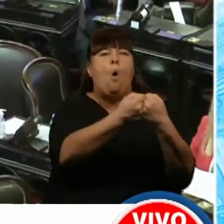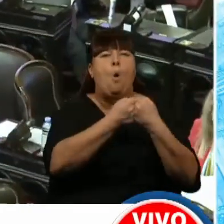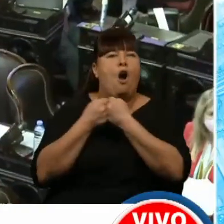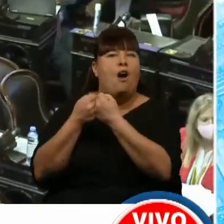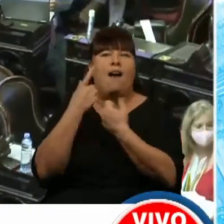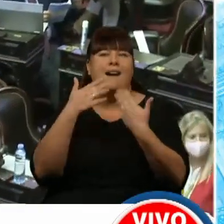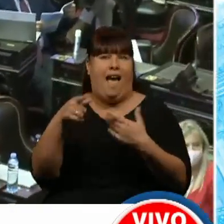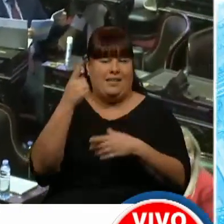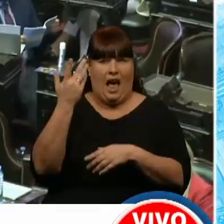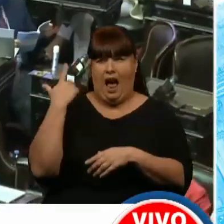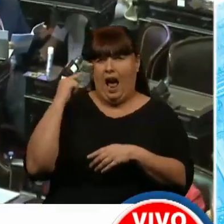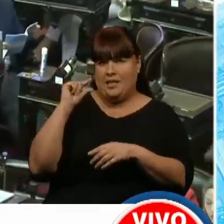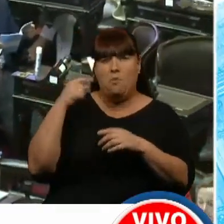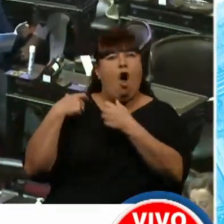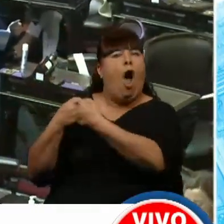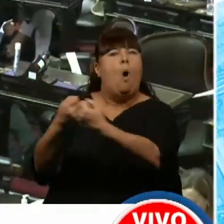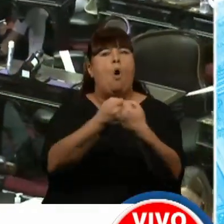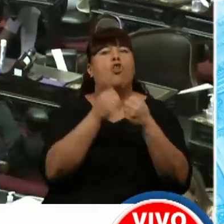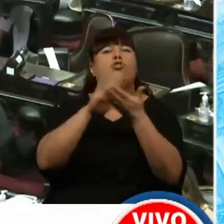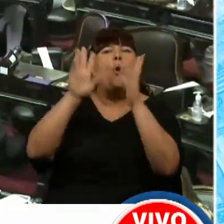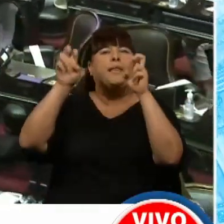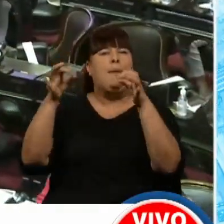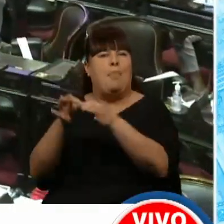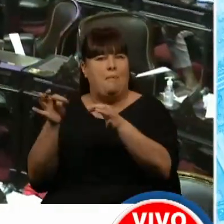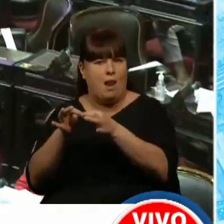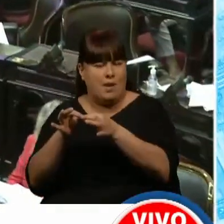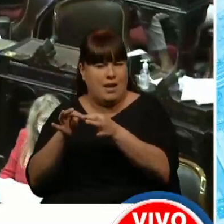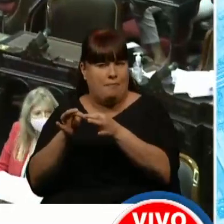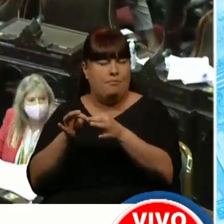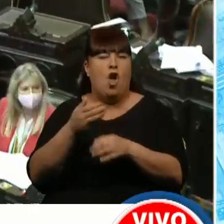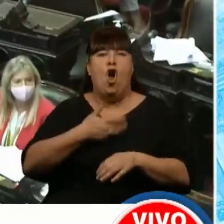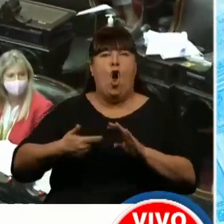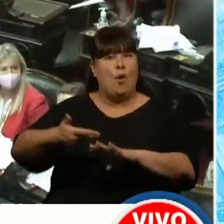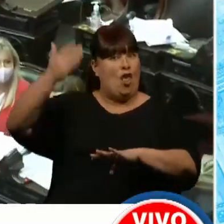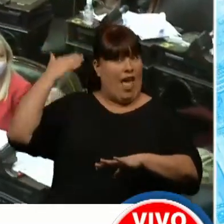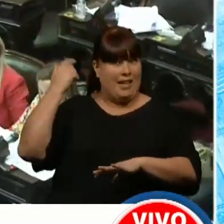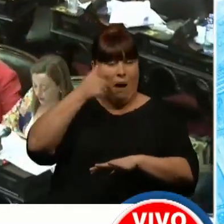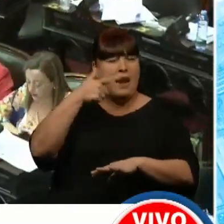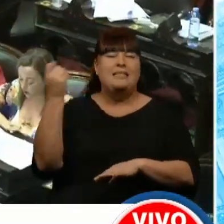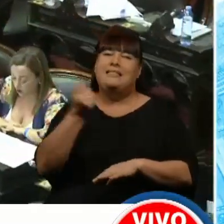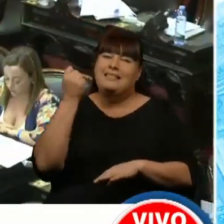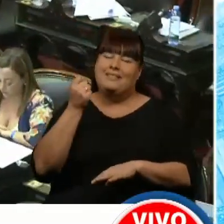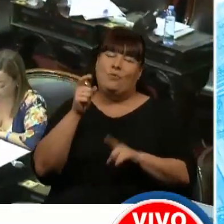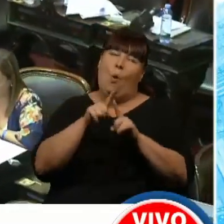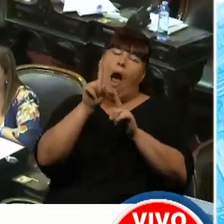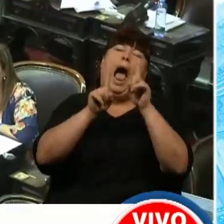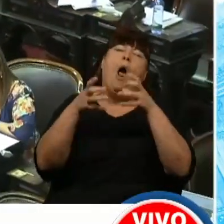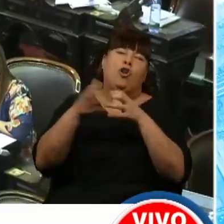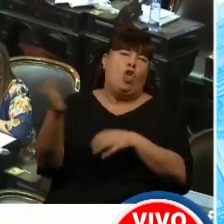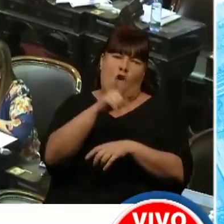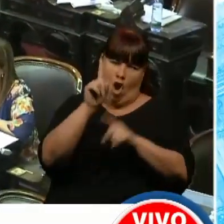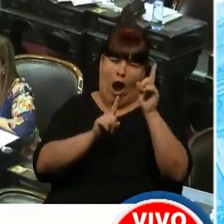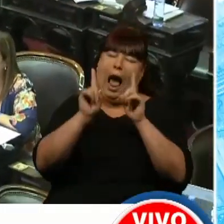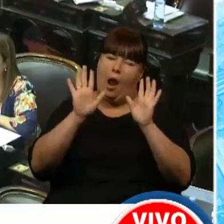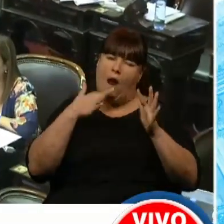todos hasta hace un poquito tiempo. El gobierno anterior intentó o una parte del gobierno